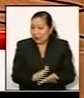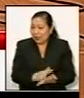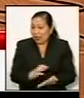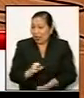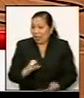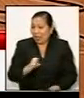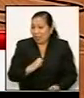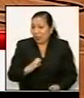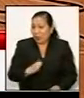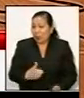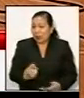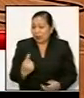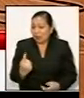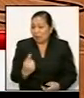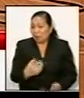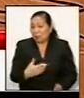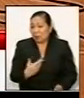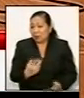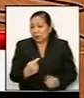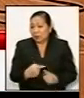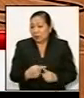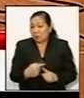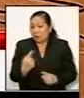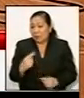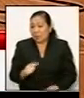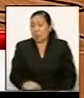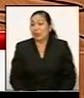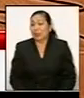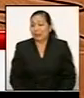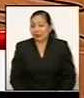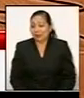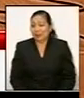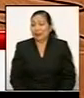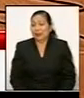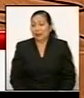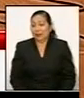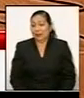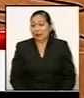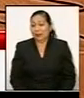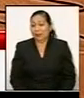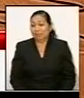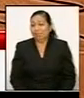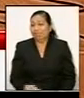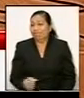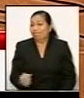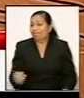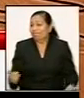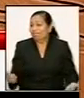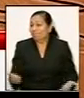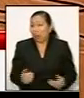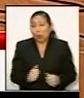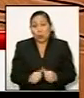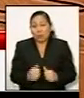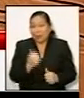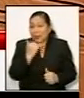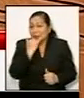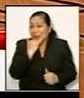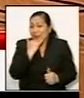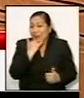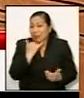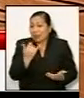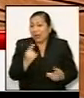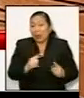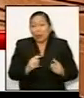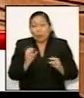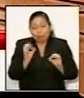por textos escolares puede sumar varios millones y en ese sentido el número de errores aunque hay